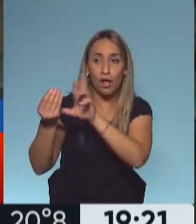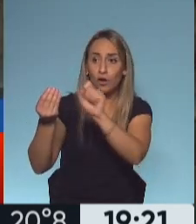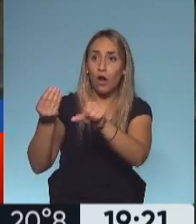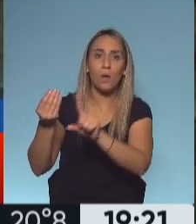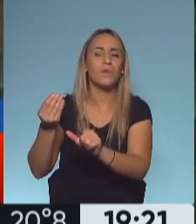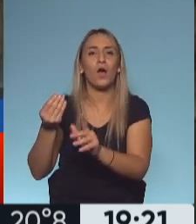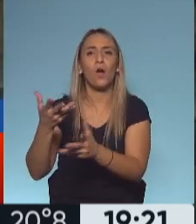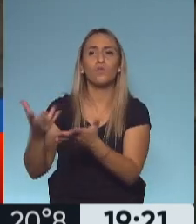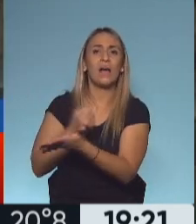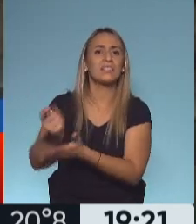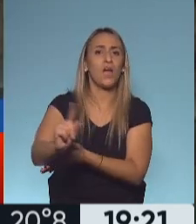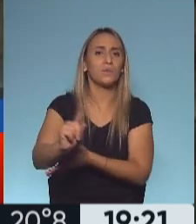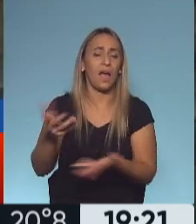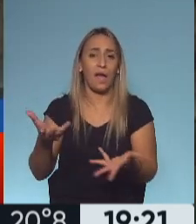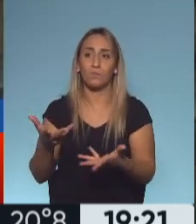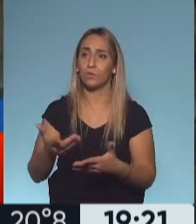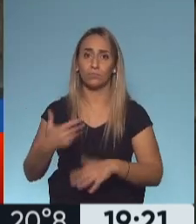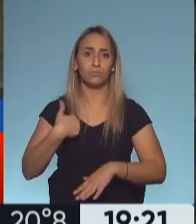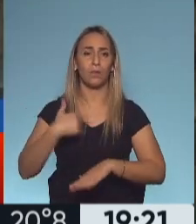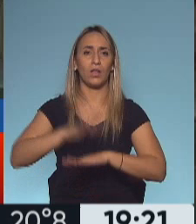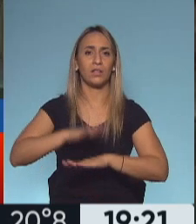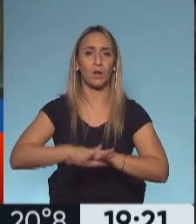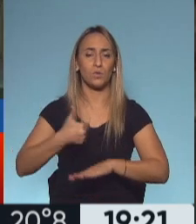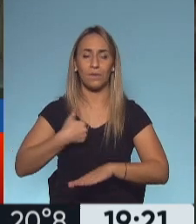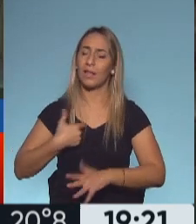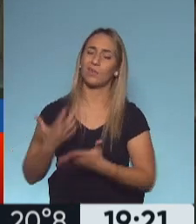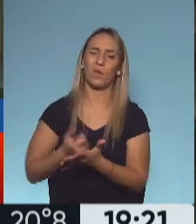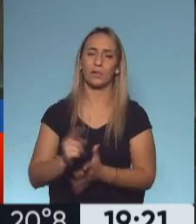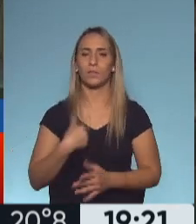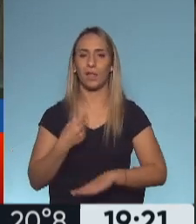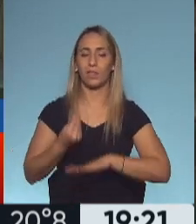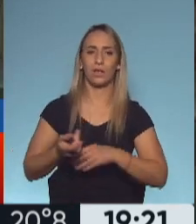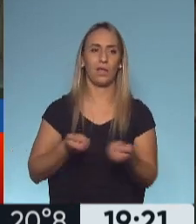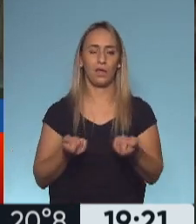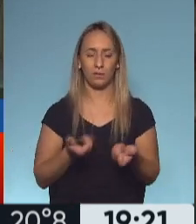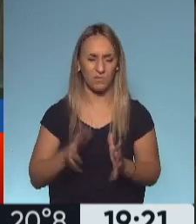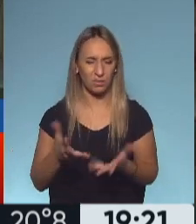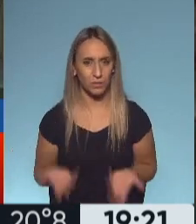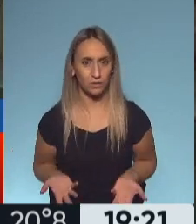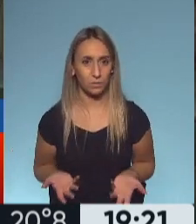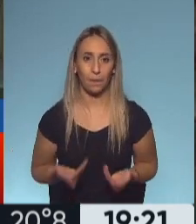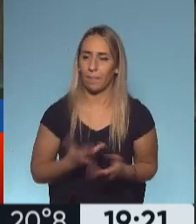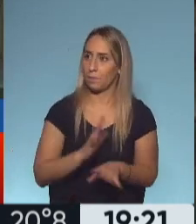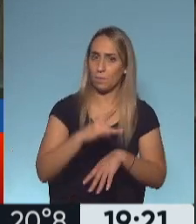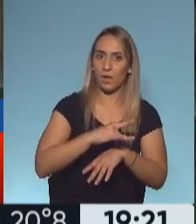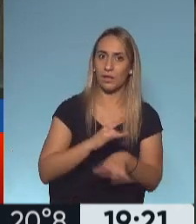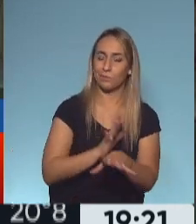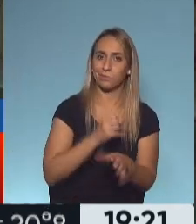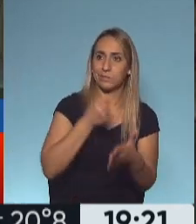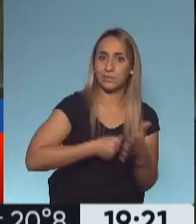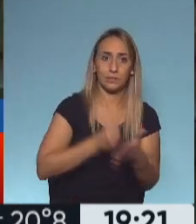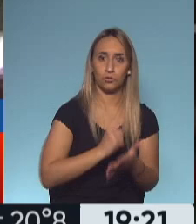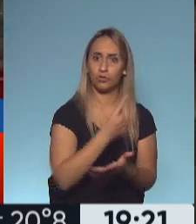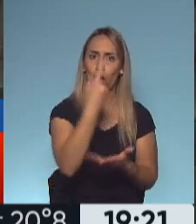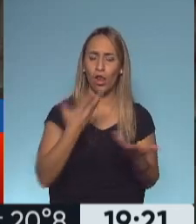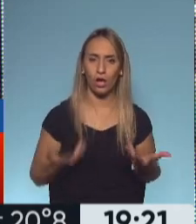tomar esas medidas. Y de un gran sector de la ciudadanía. Sí, también. No tienen compañía cercana, ¿no? Se dan vuelta, no saben